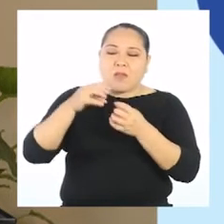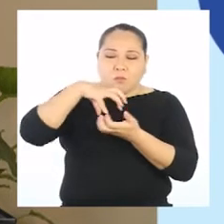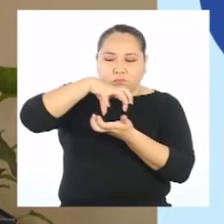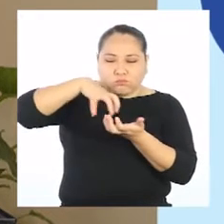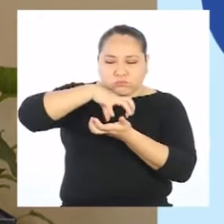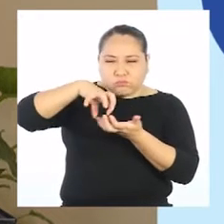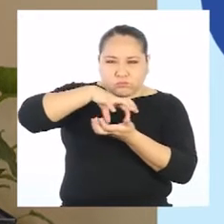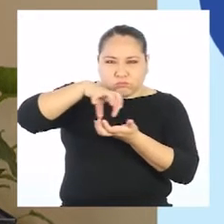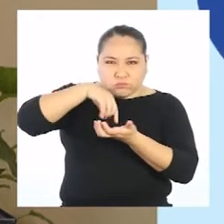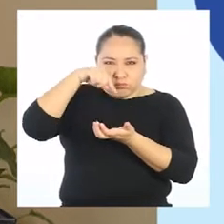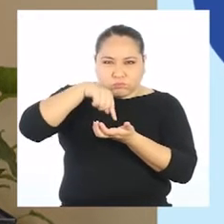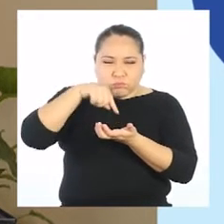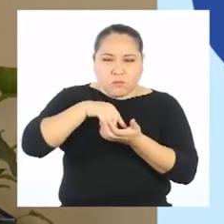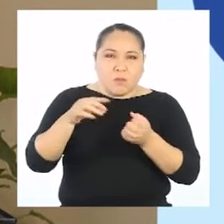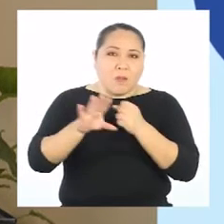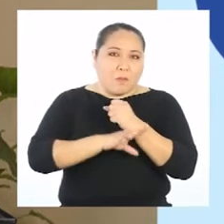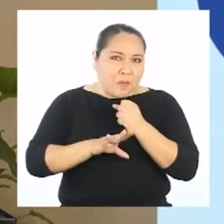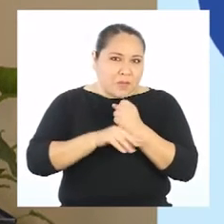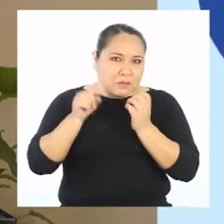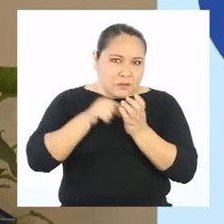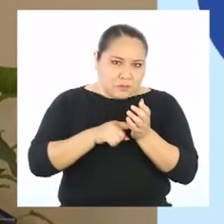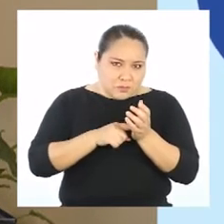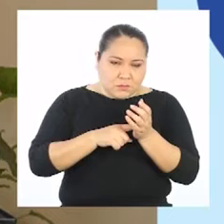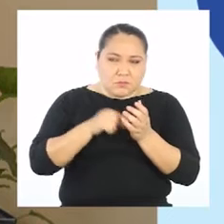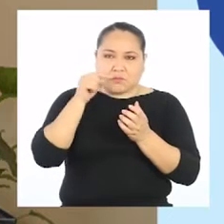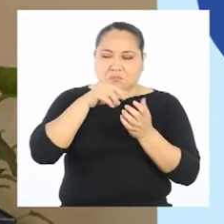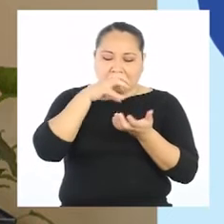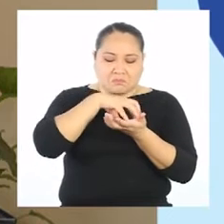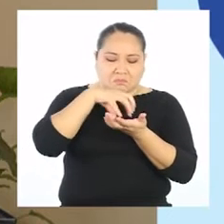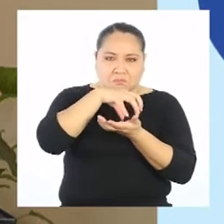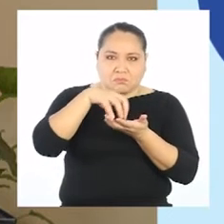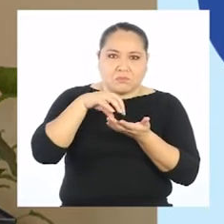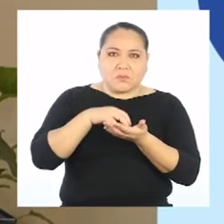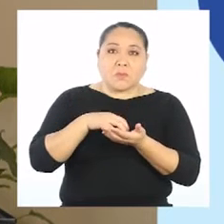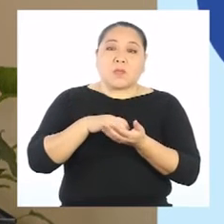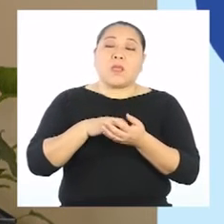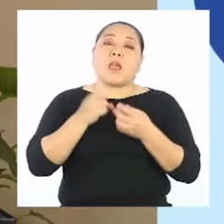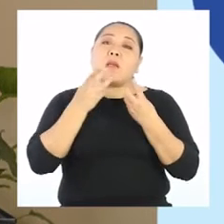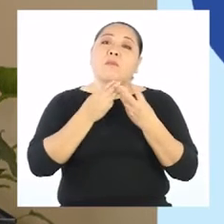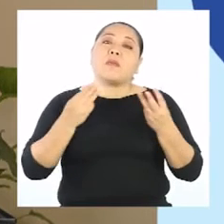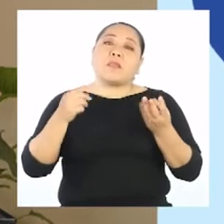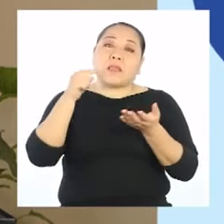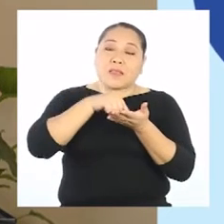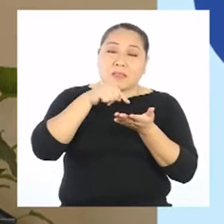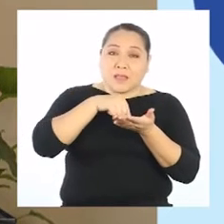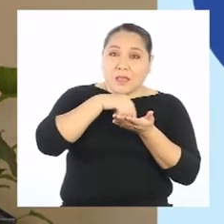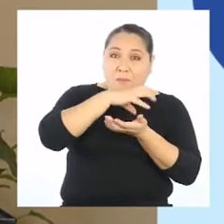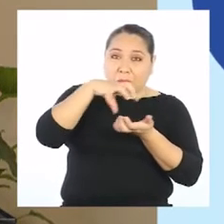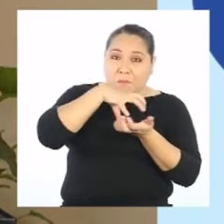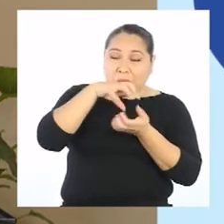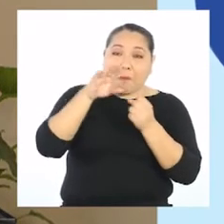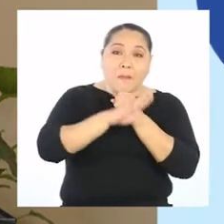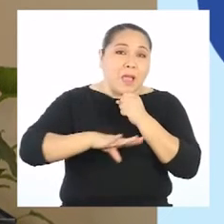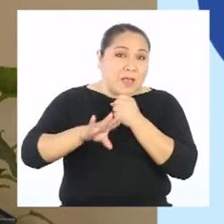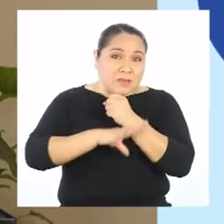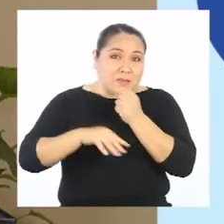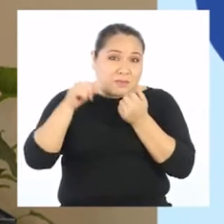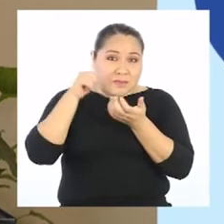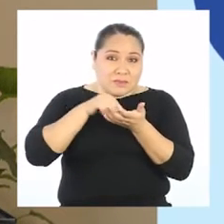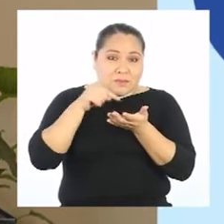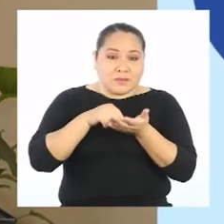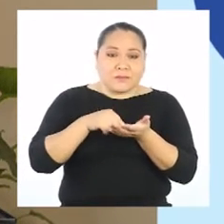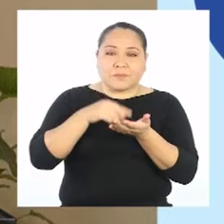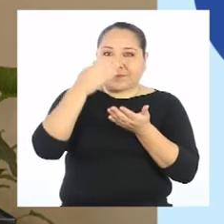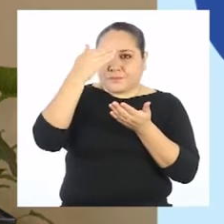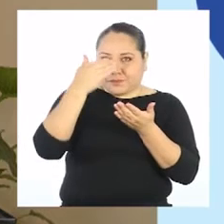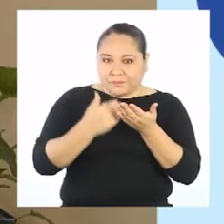serie de ingredientes base que son habituales en su composición. Las materias base de toda mezcla